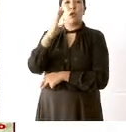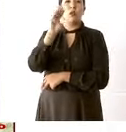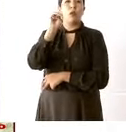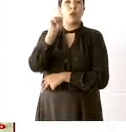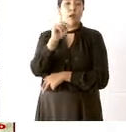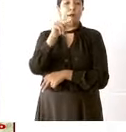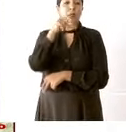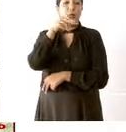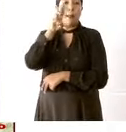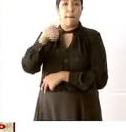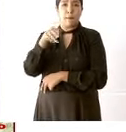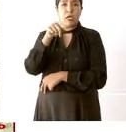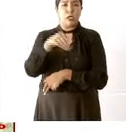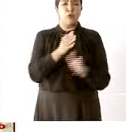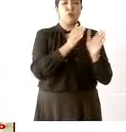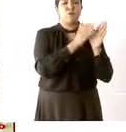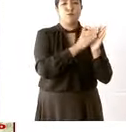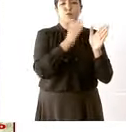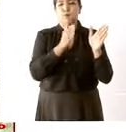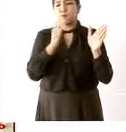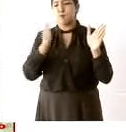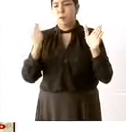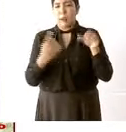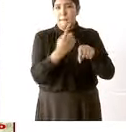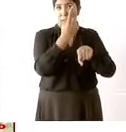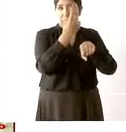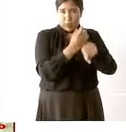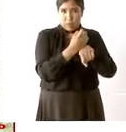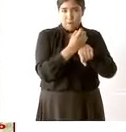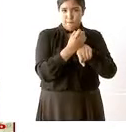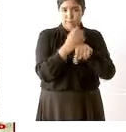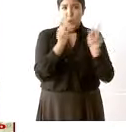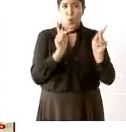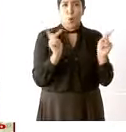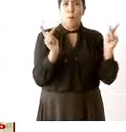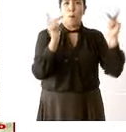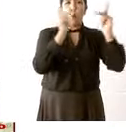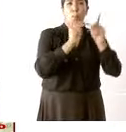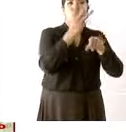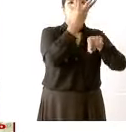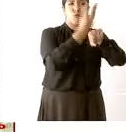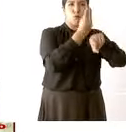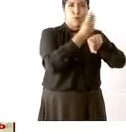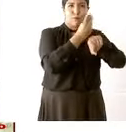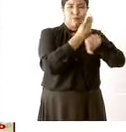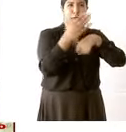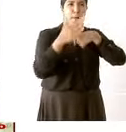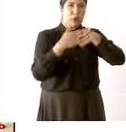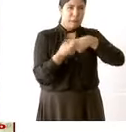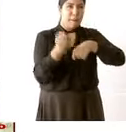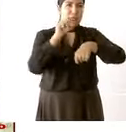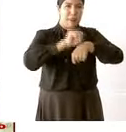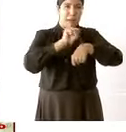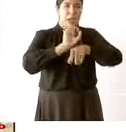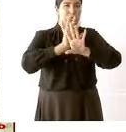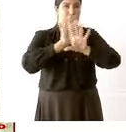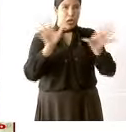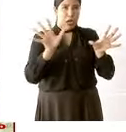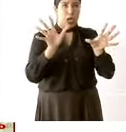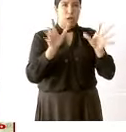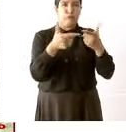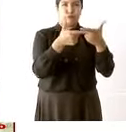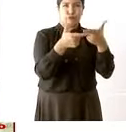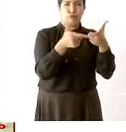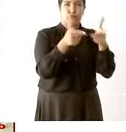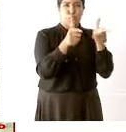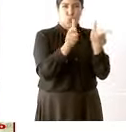en tres etapas. La primera etapa es la rehabilitación de los puentes, que la semana que viene se va a juntar el grupo